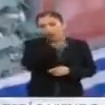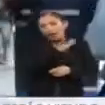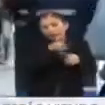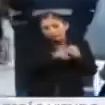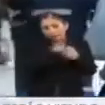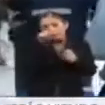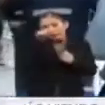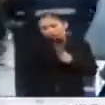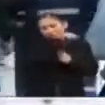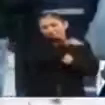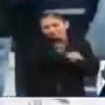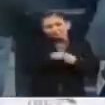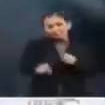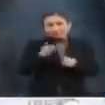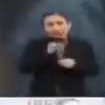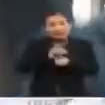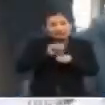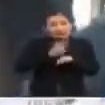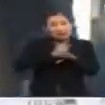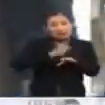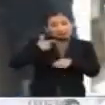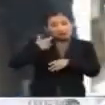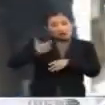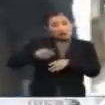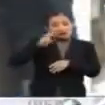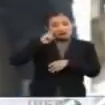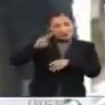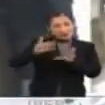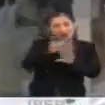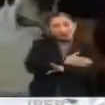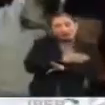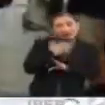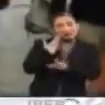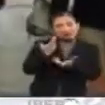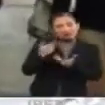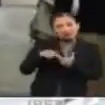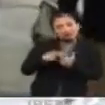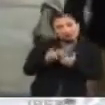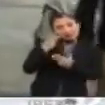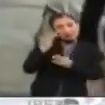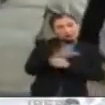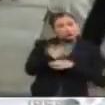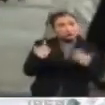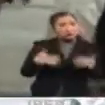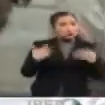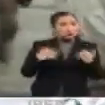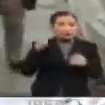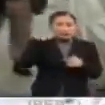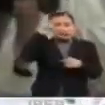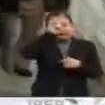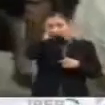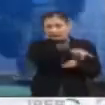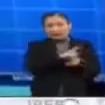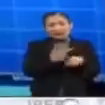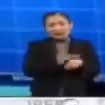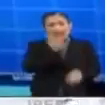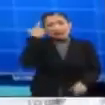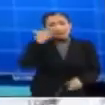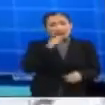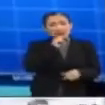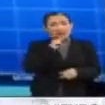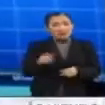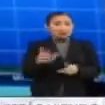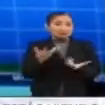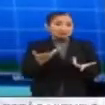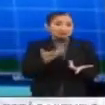problemas. La economía argentina en particular, ya lo señalaban en la nota introductoria, está pasando por una situación sumamente grave porque